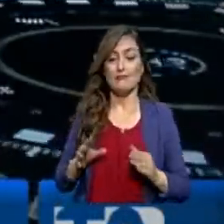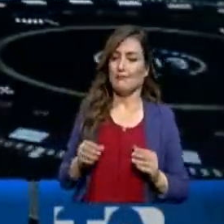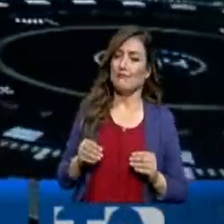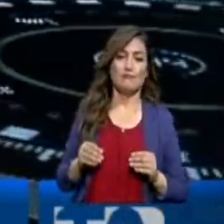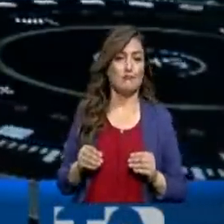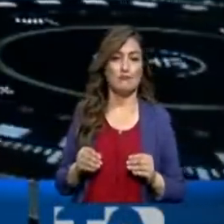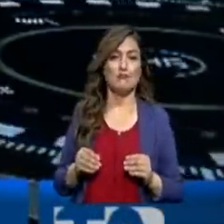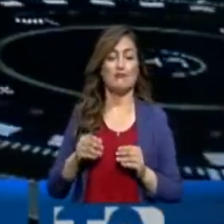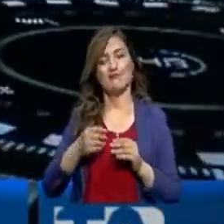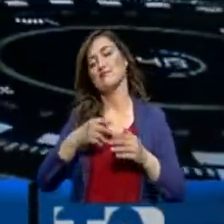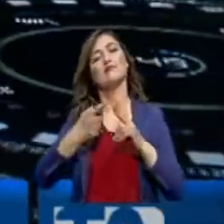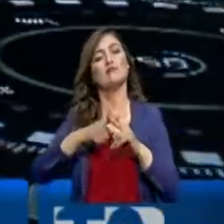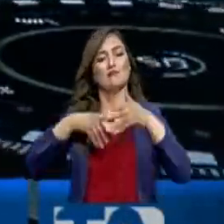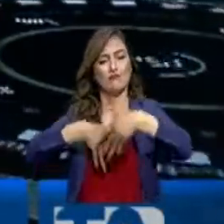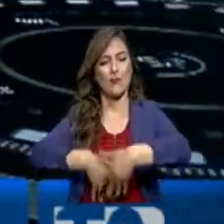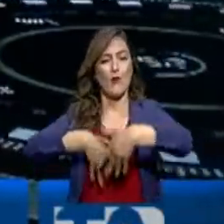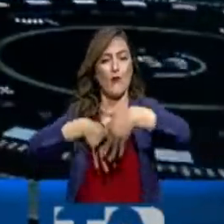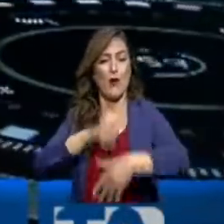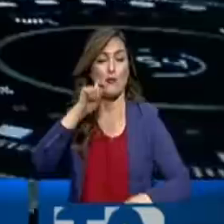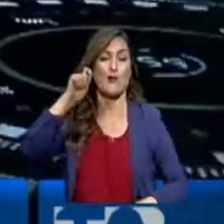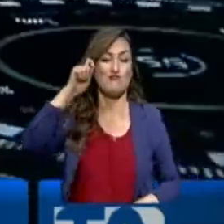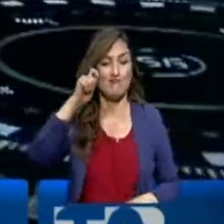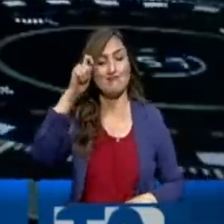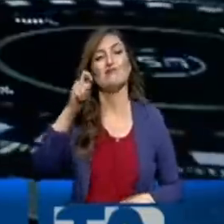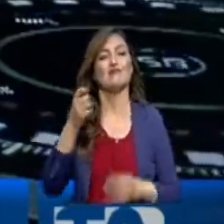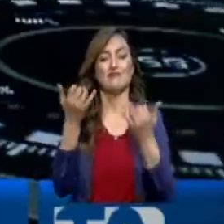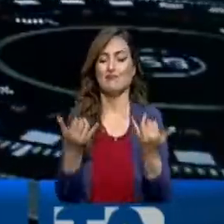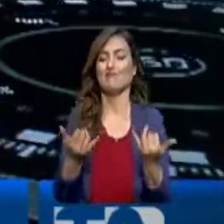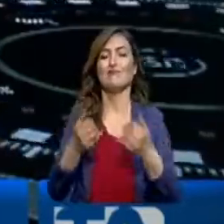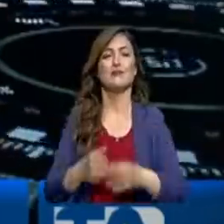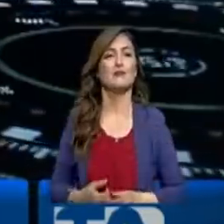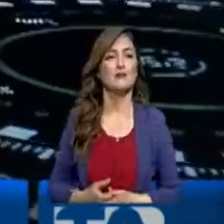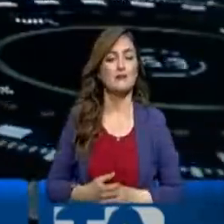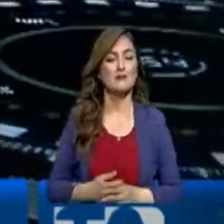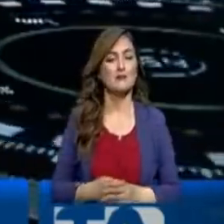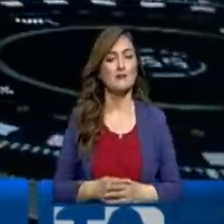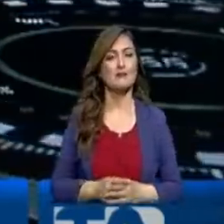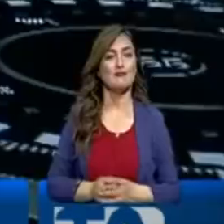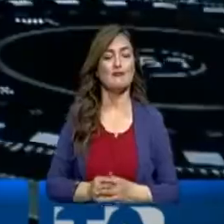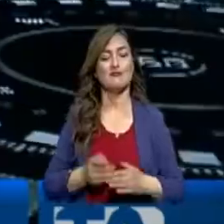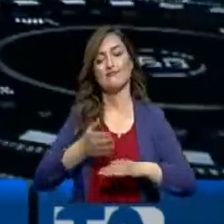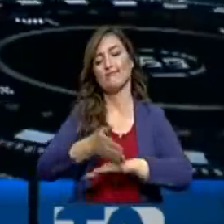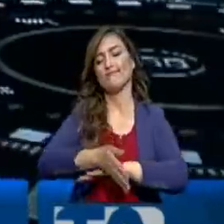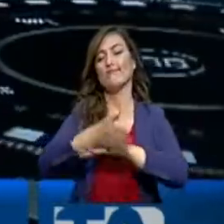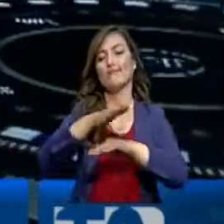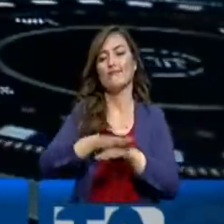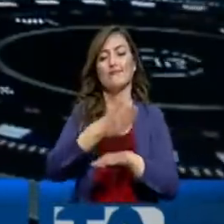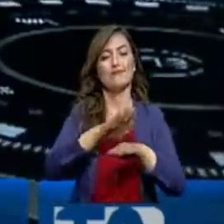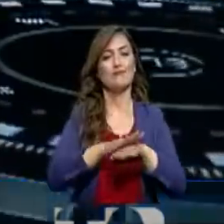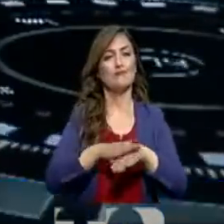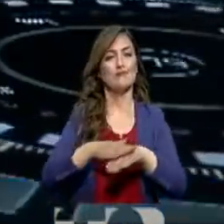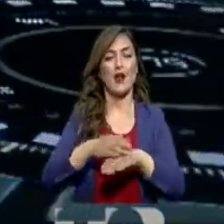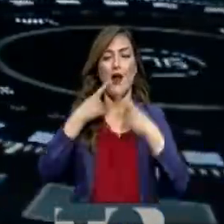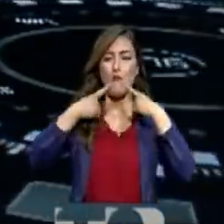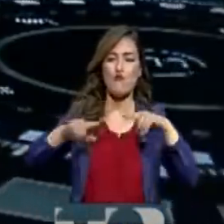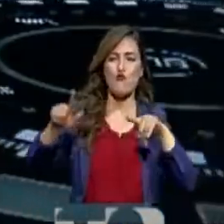proceso de movilizaciones en territorio. Esa es la fase en la que nos encontramos en este momento. Y después de eso se convoca una gran